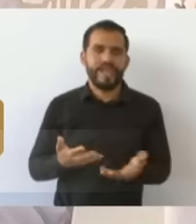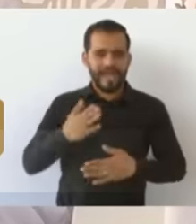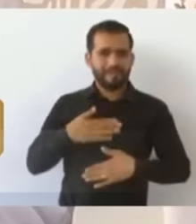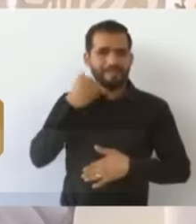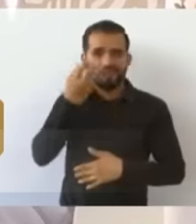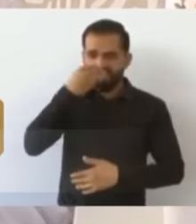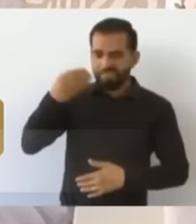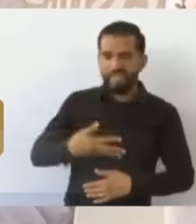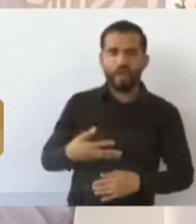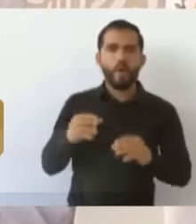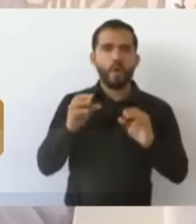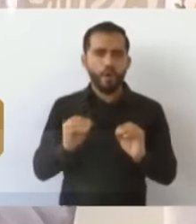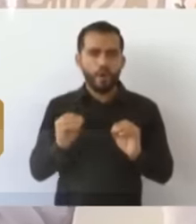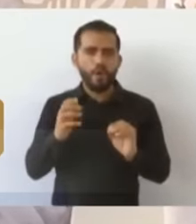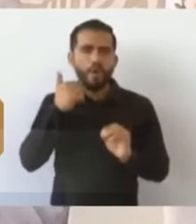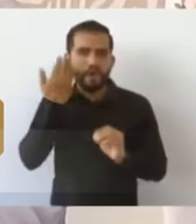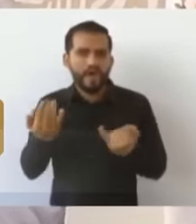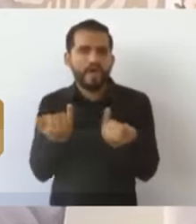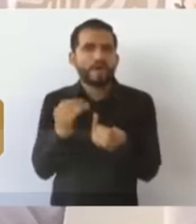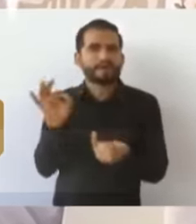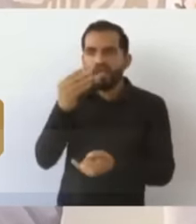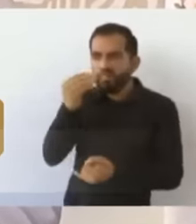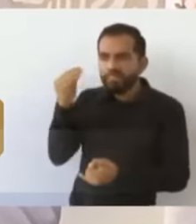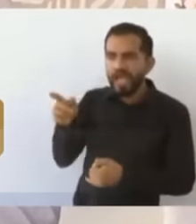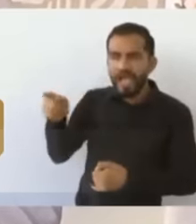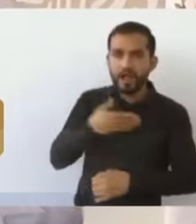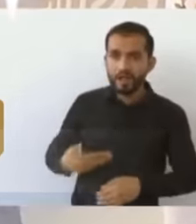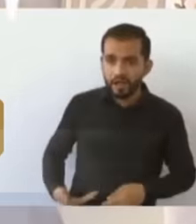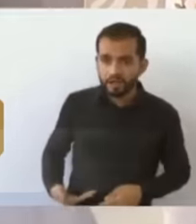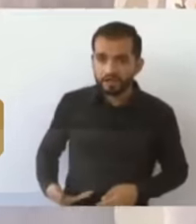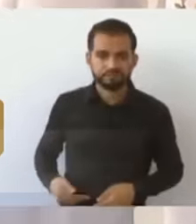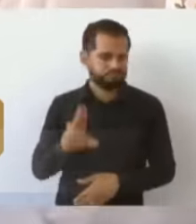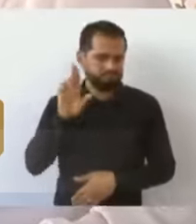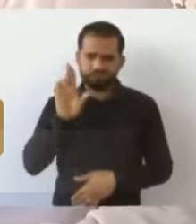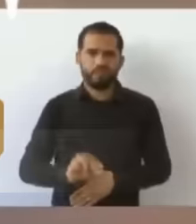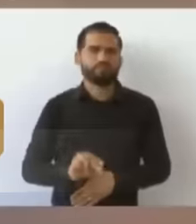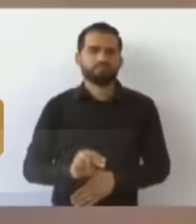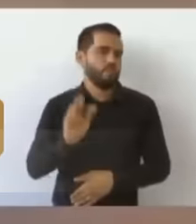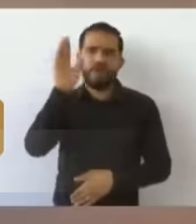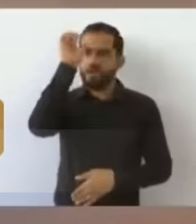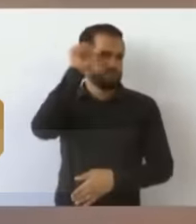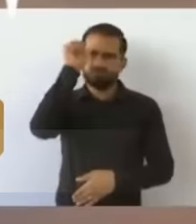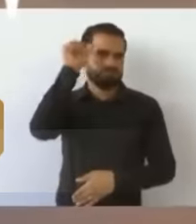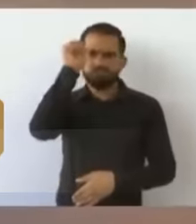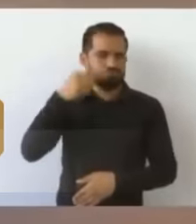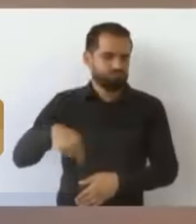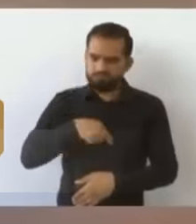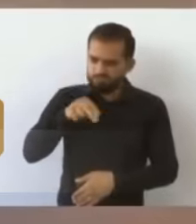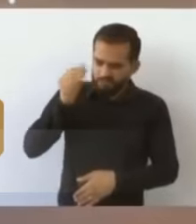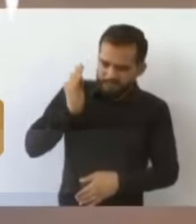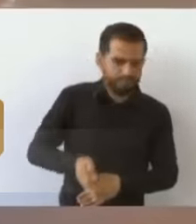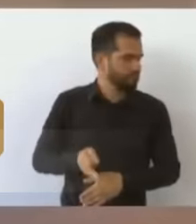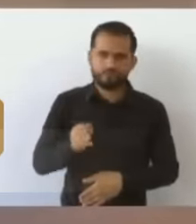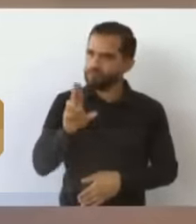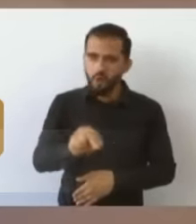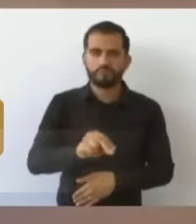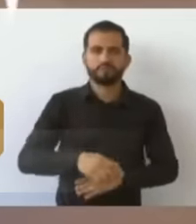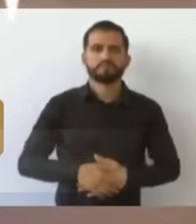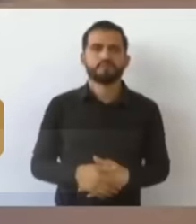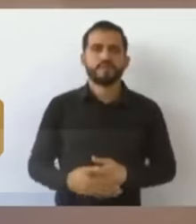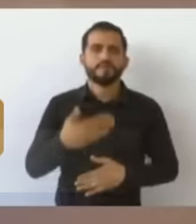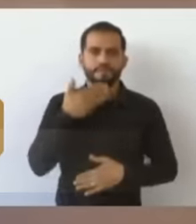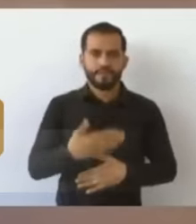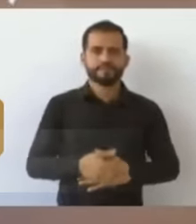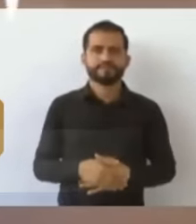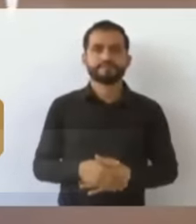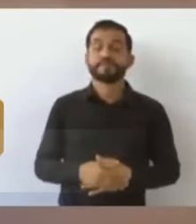a mí y de paso ver si se mancha al presidente. No, no admitimos nada de eso. Pues atendiendo a su